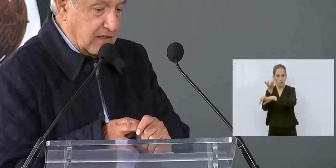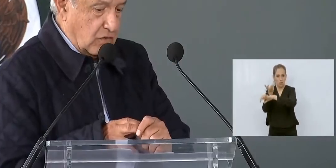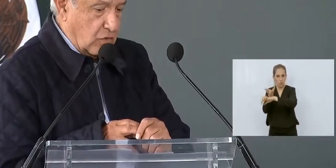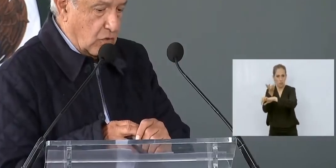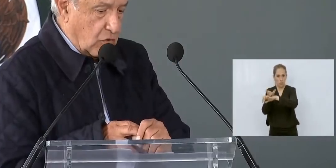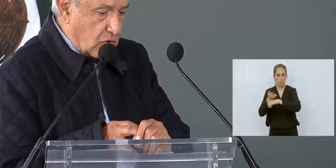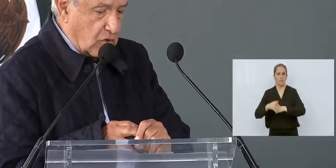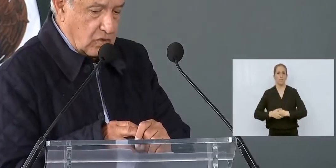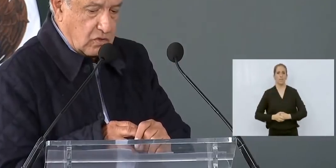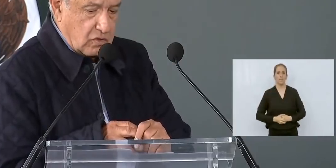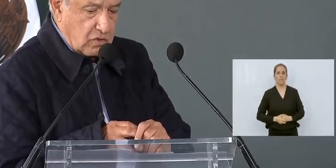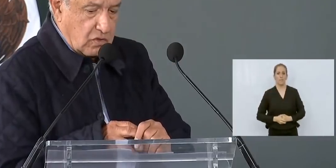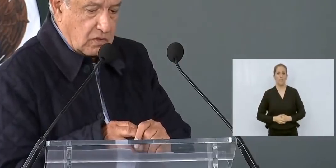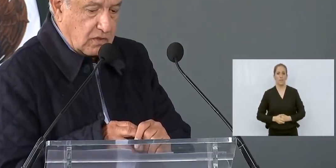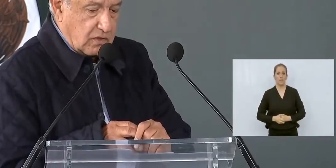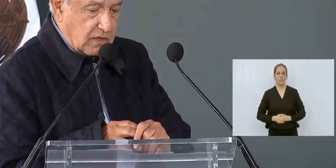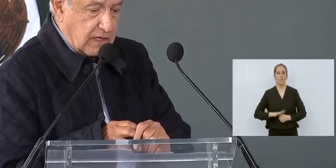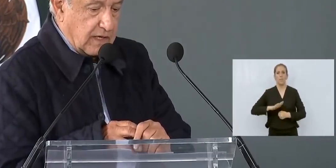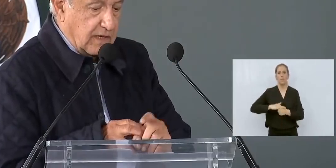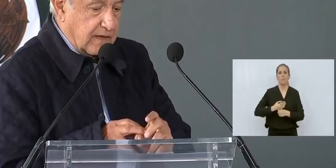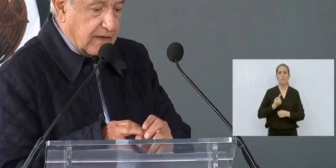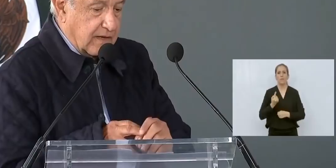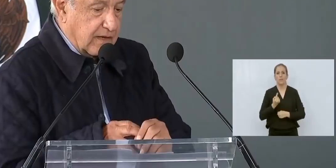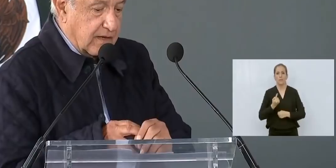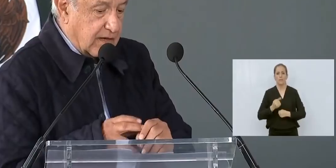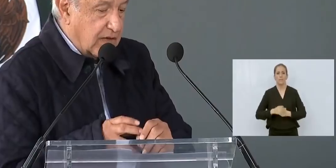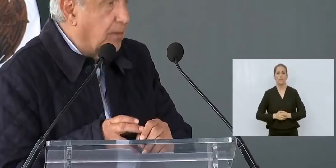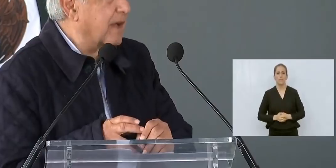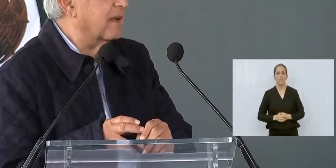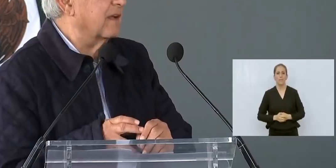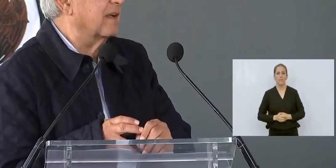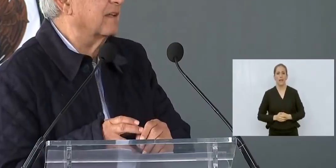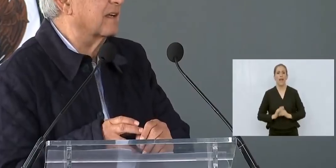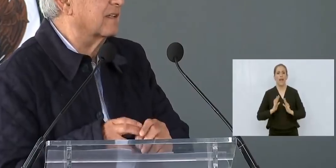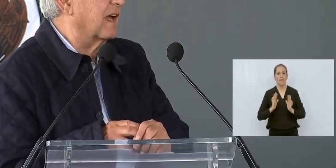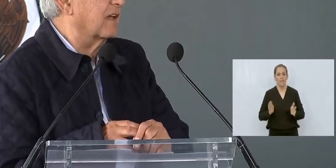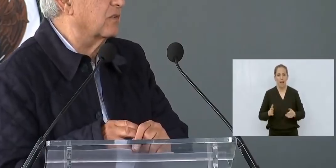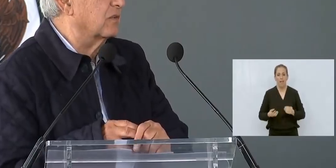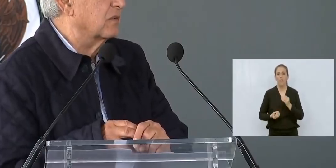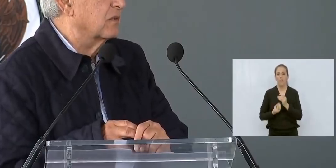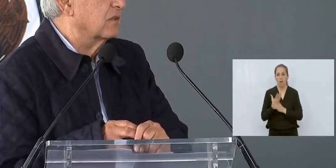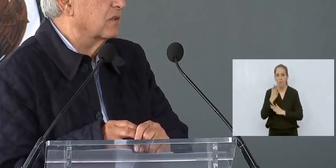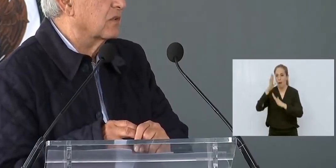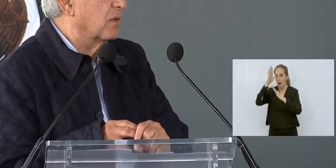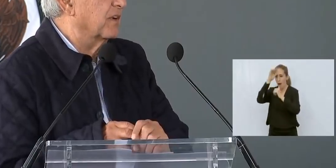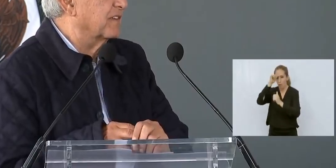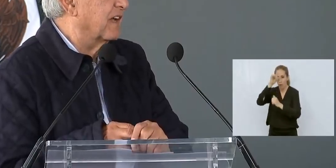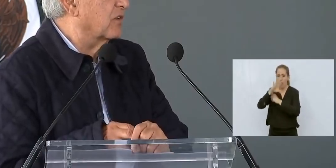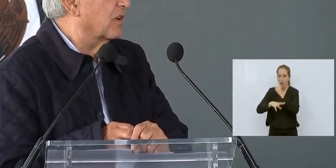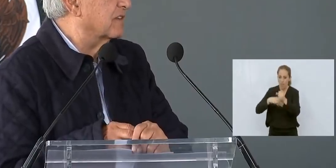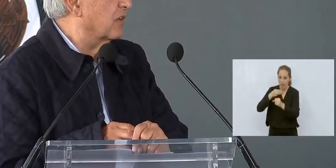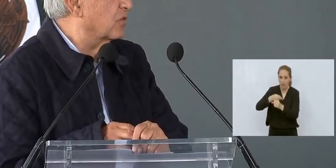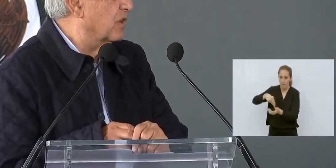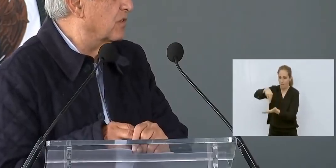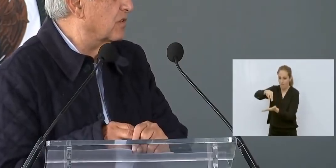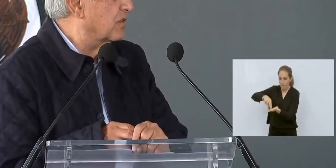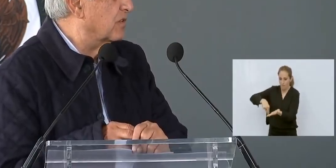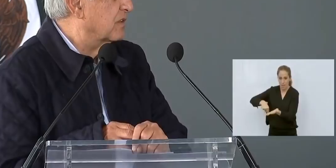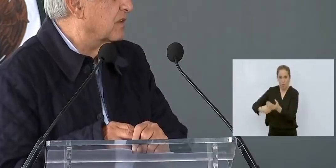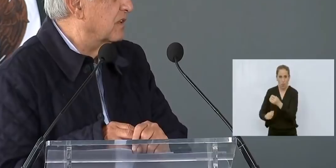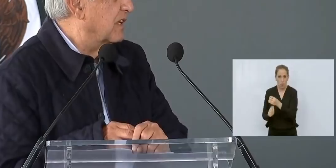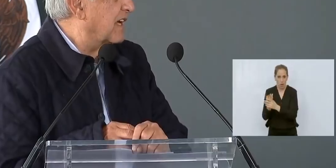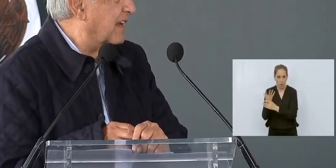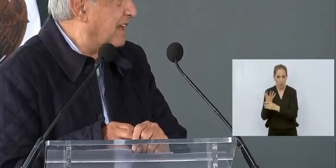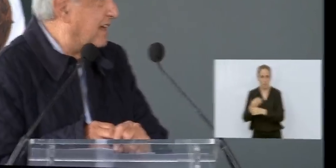logró renovar el tratado comercial con Estados Unidos